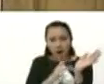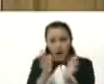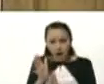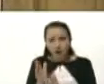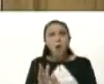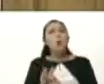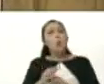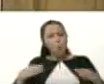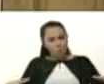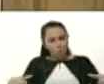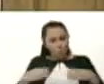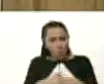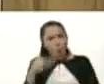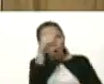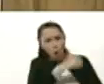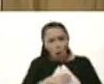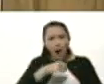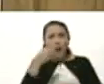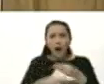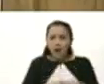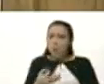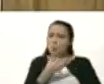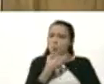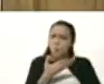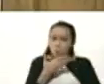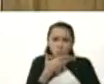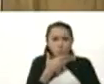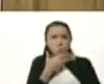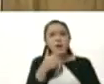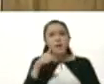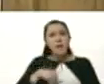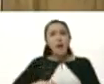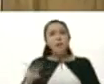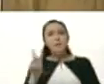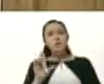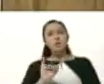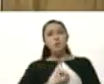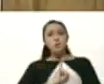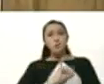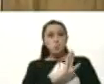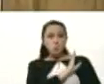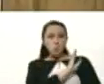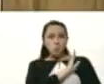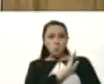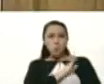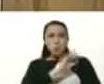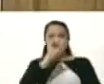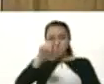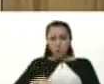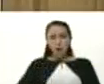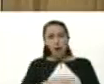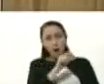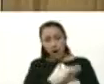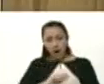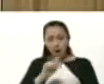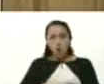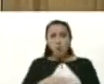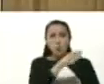aporte hermoso y extraordinario al cancionero infantil venezolano, a la literatura para niñas y